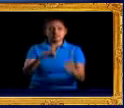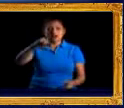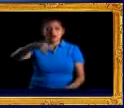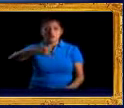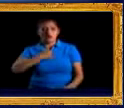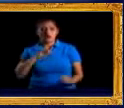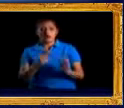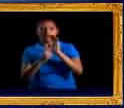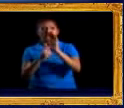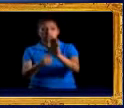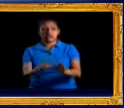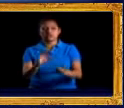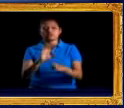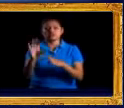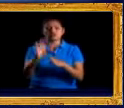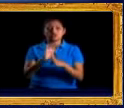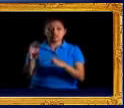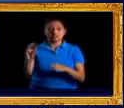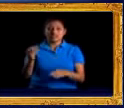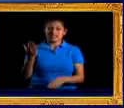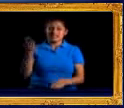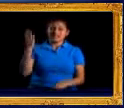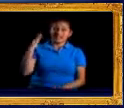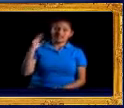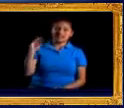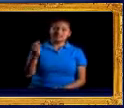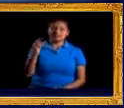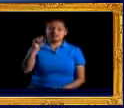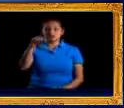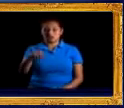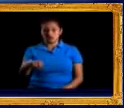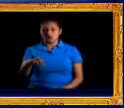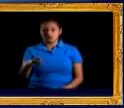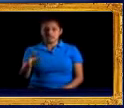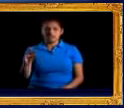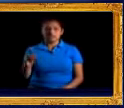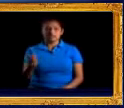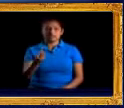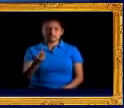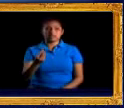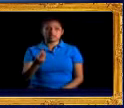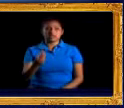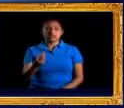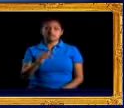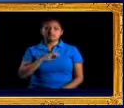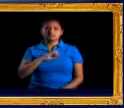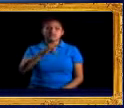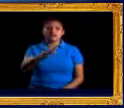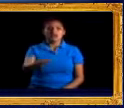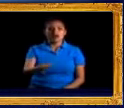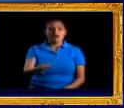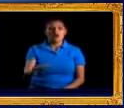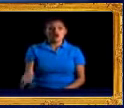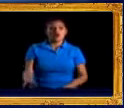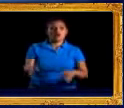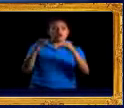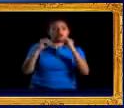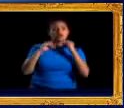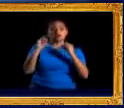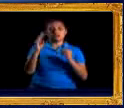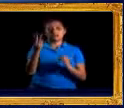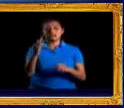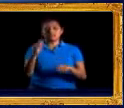a mostrarle las cosas que eran, las que son y las que han de ser, cubriendo tres